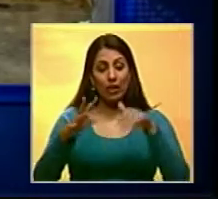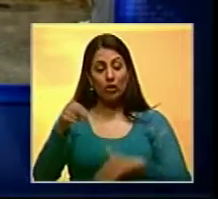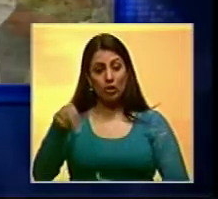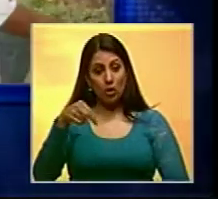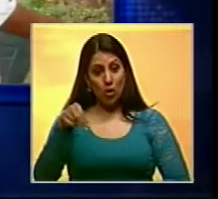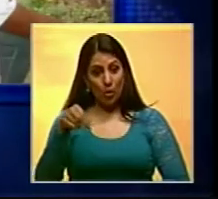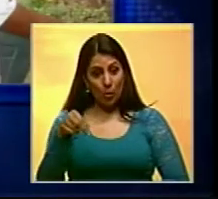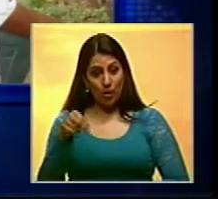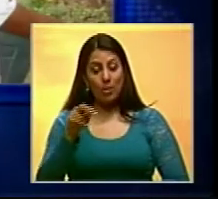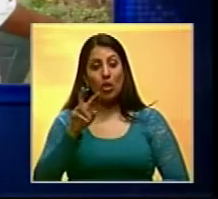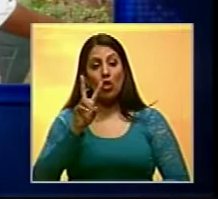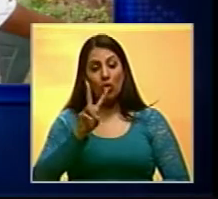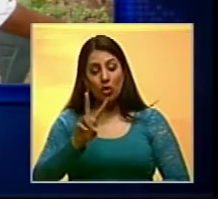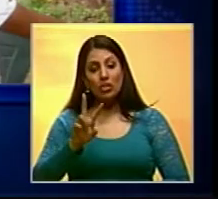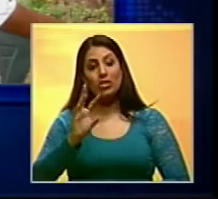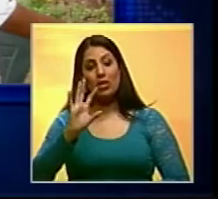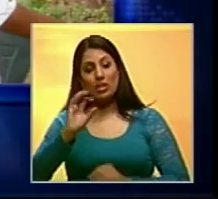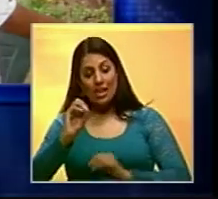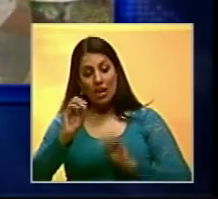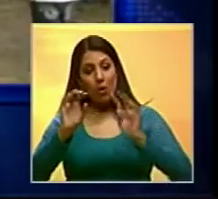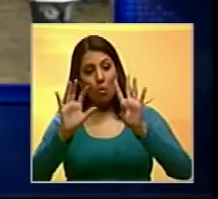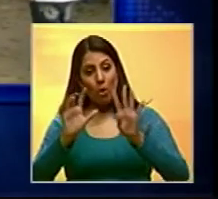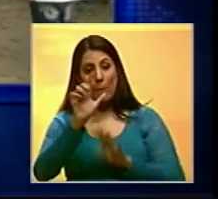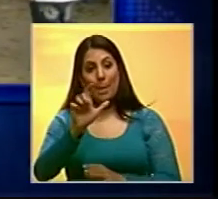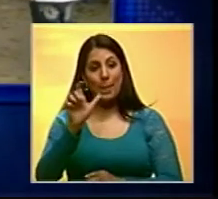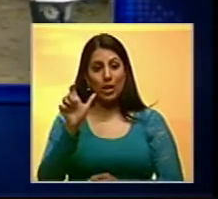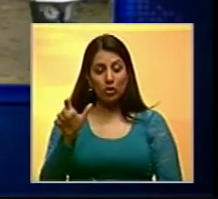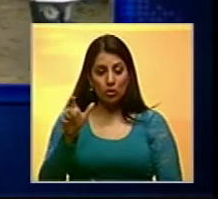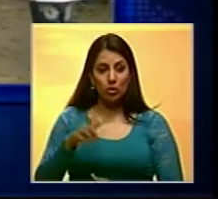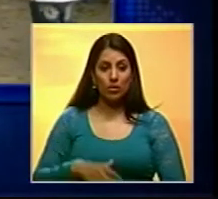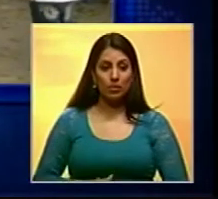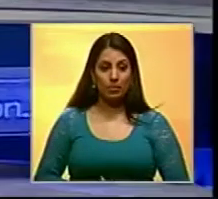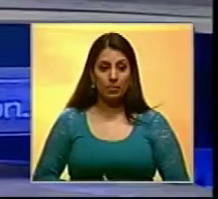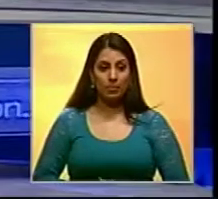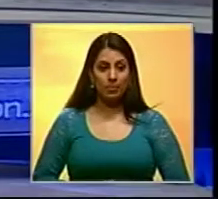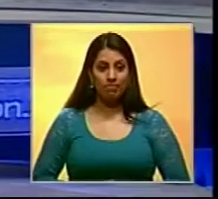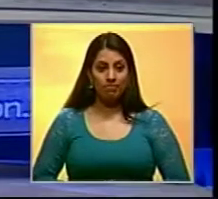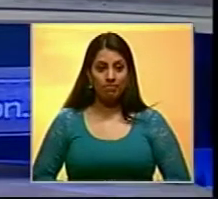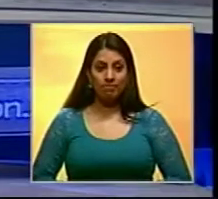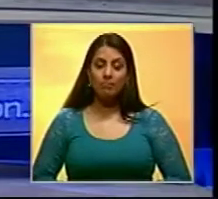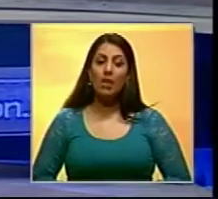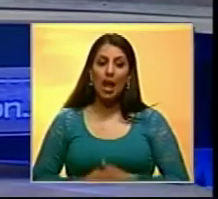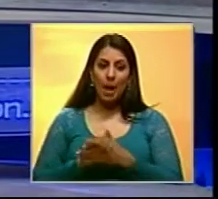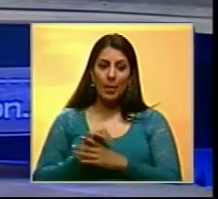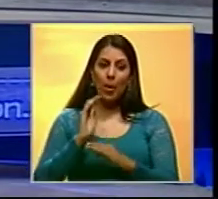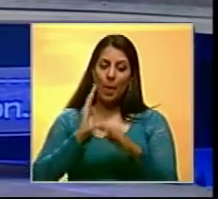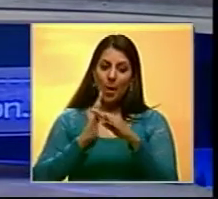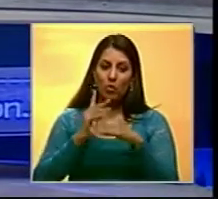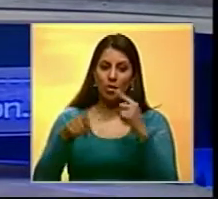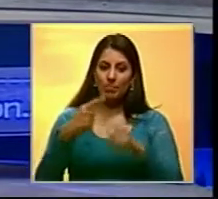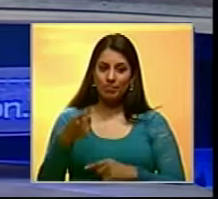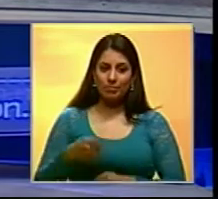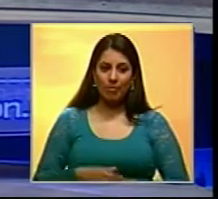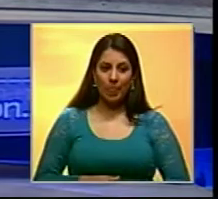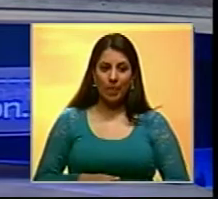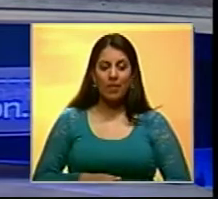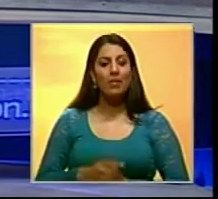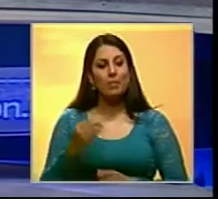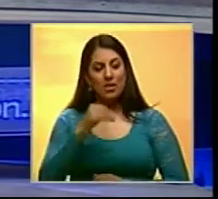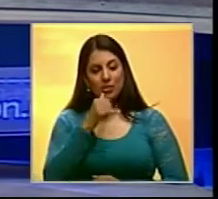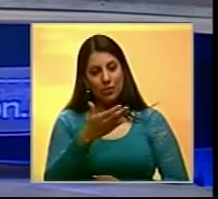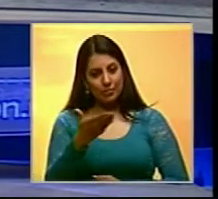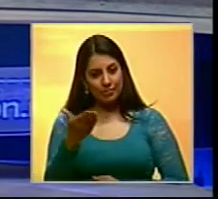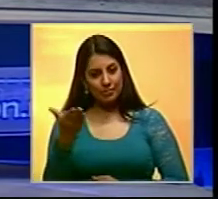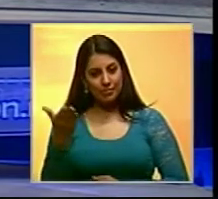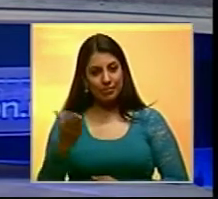noviembre 209 cuerpos ingresados. Bien amigos, hacemos otra pausa. A regreso tenemos